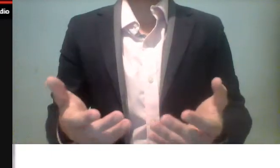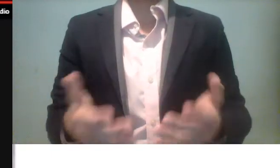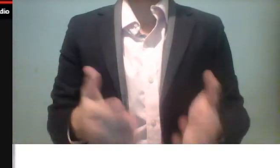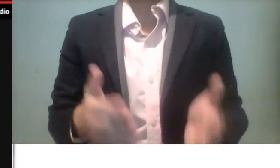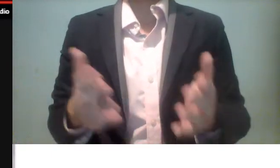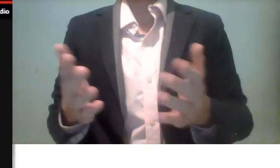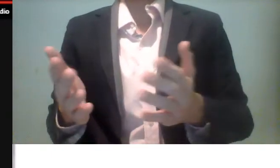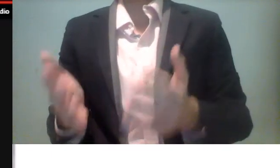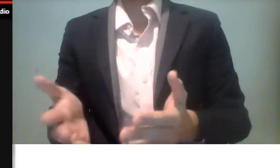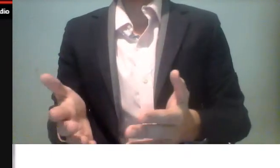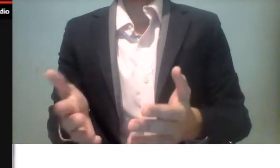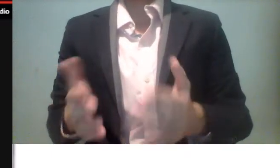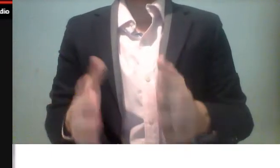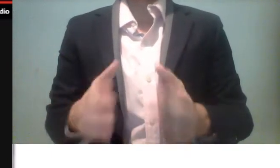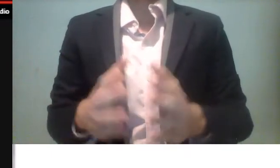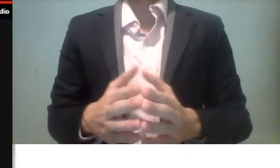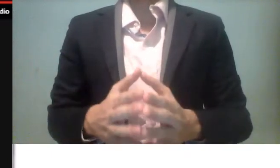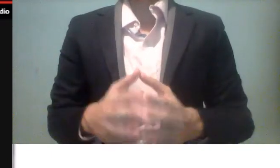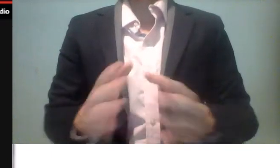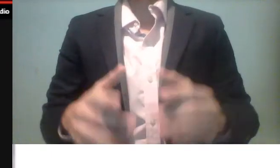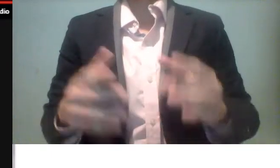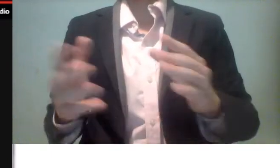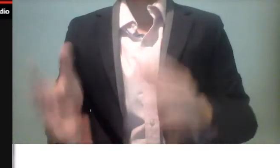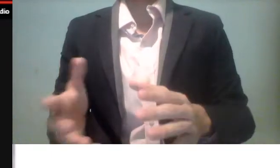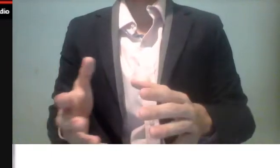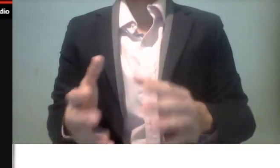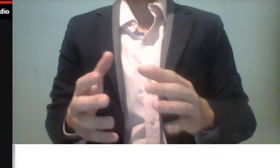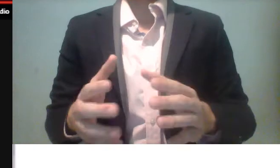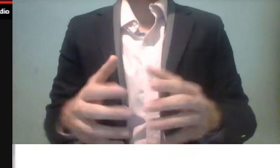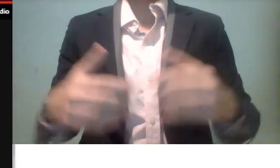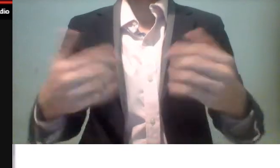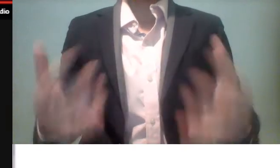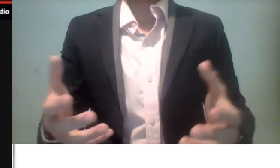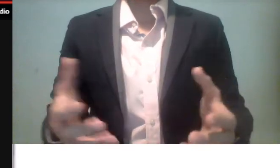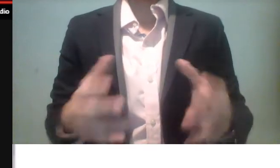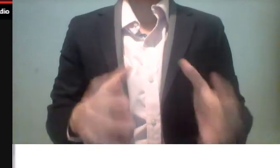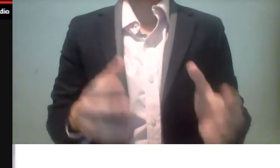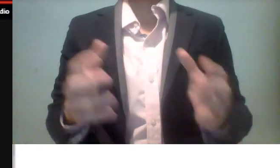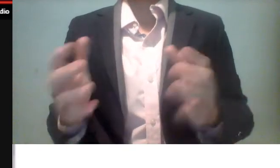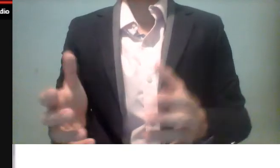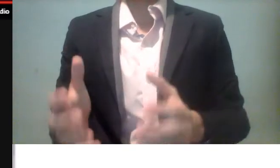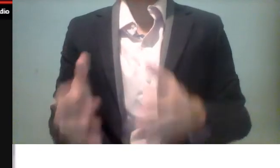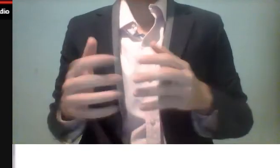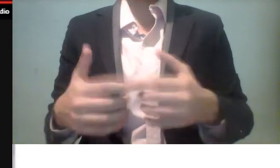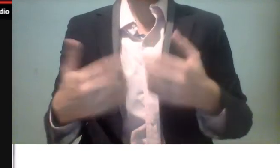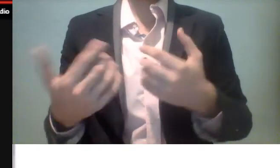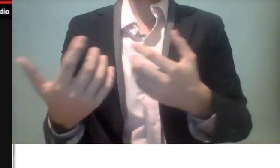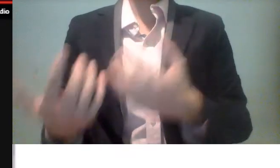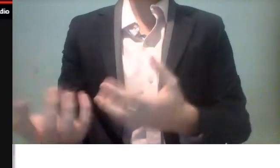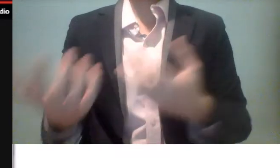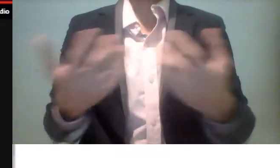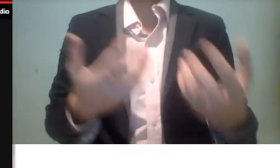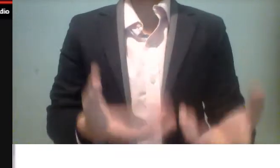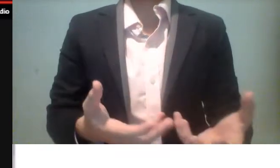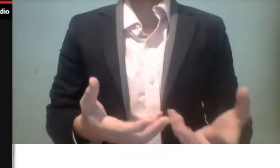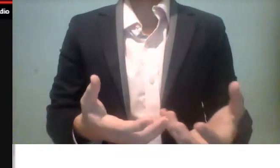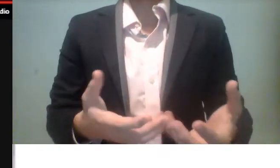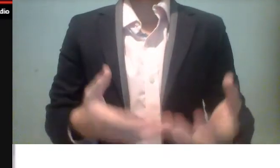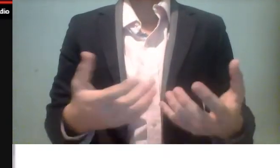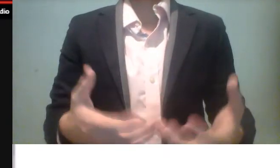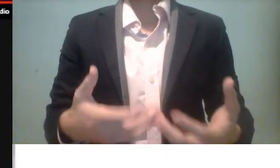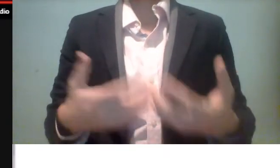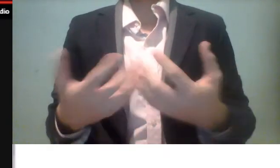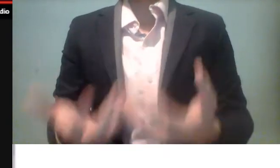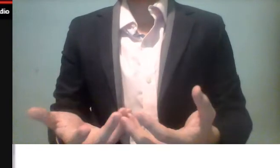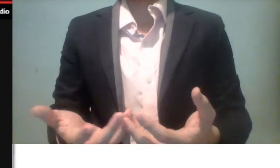diciendo que se tiene que normalizar, sino que es un hecho ya tan común que por desgracia se generó en nuestro país durante todas las administraciones pasadas,